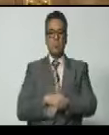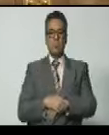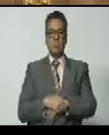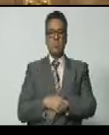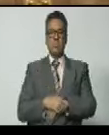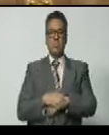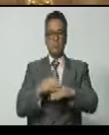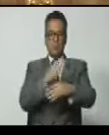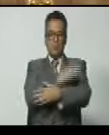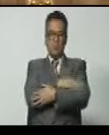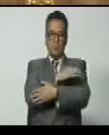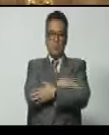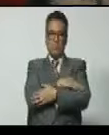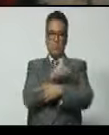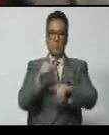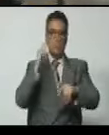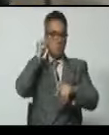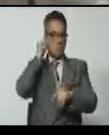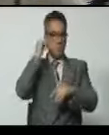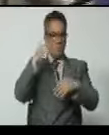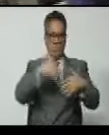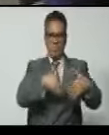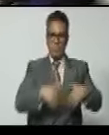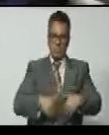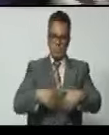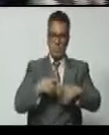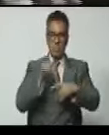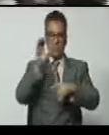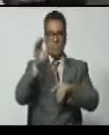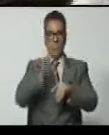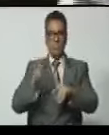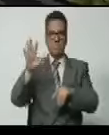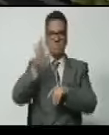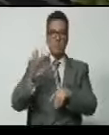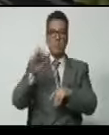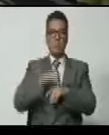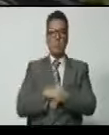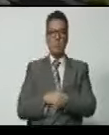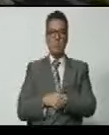Nacional. Felicidades, mujeres luchadoras de la patria venezolana.